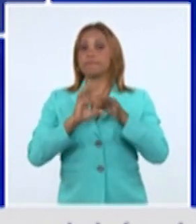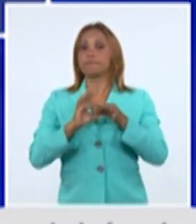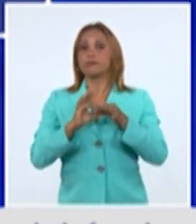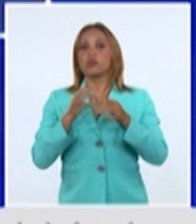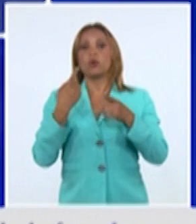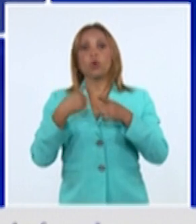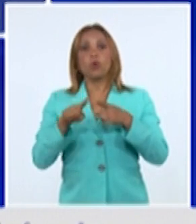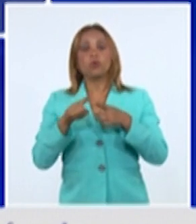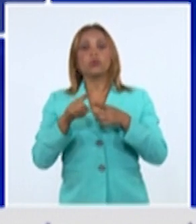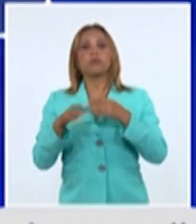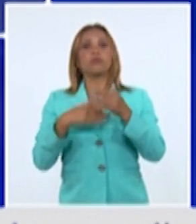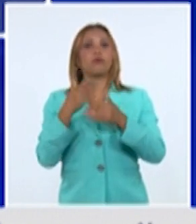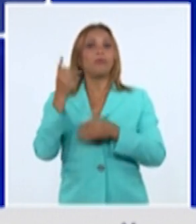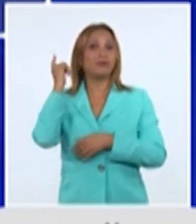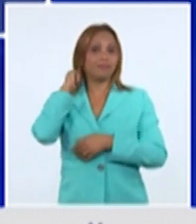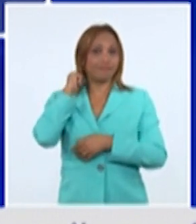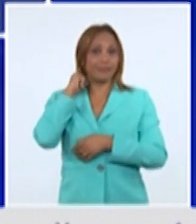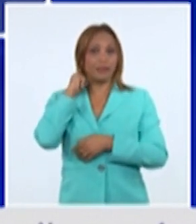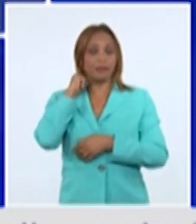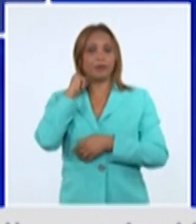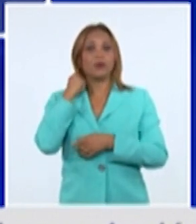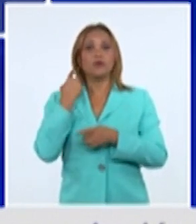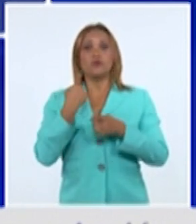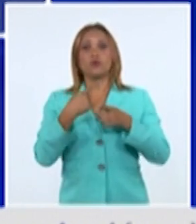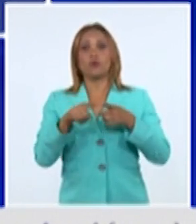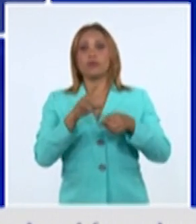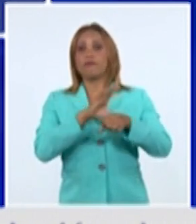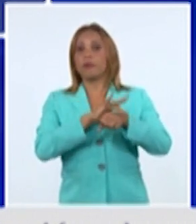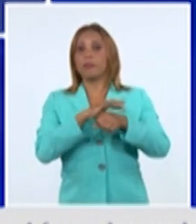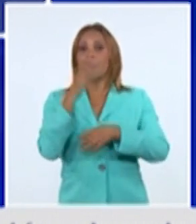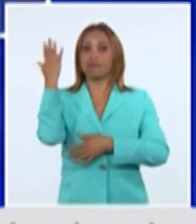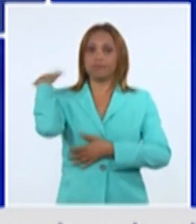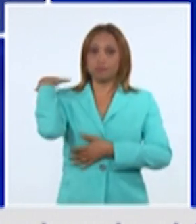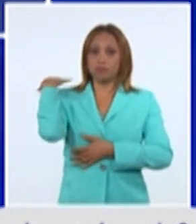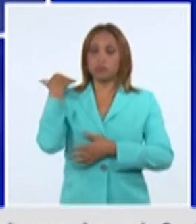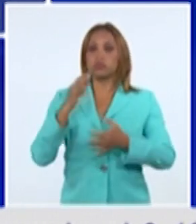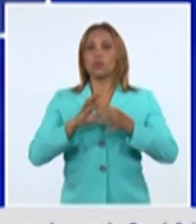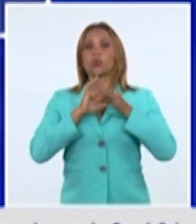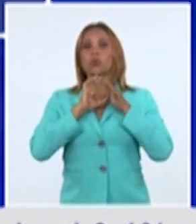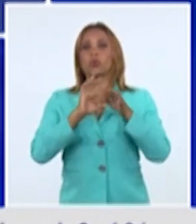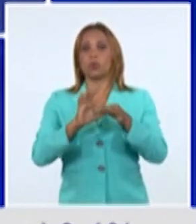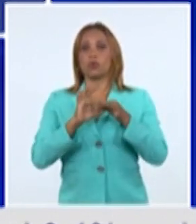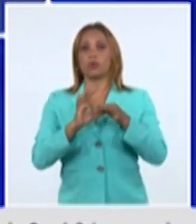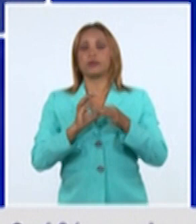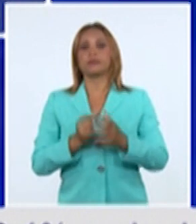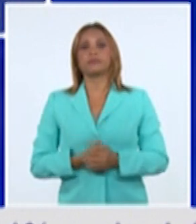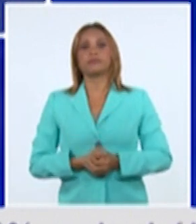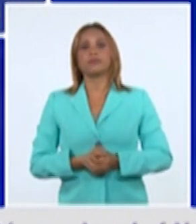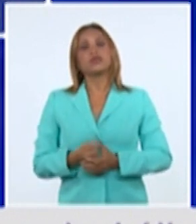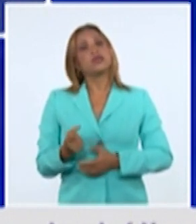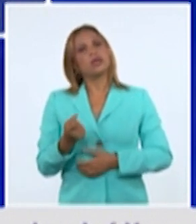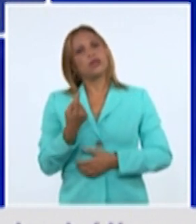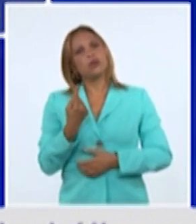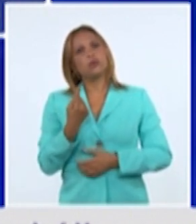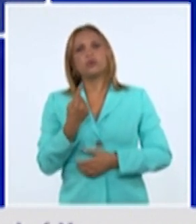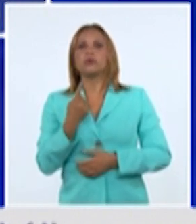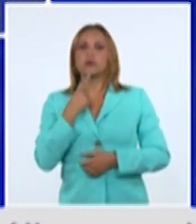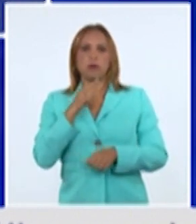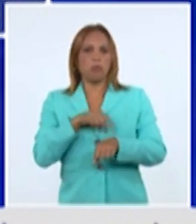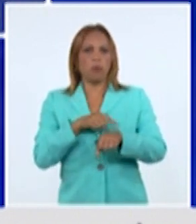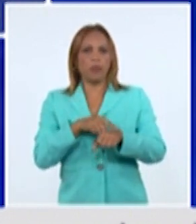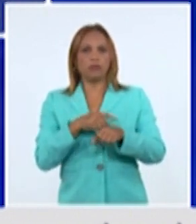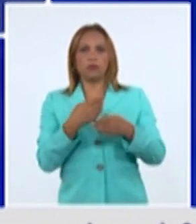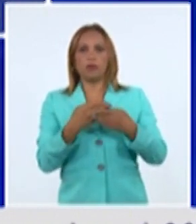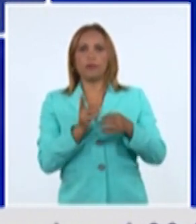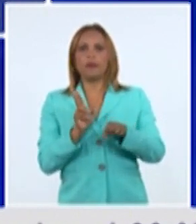cerebrovascular, 1 con enfermedad pulmonar obstructiva crónica y uno que lamentablemente se encontraba postrado.